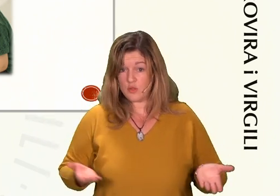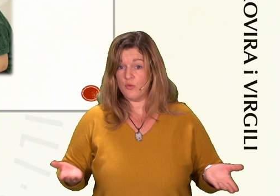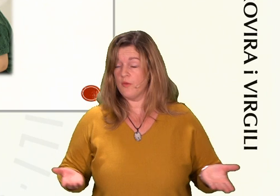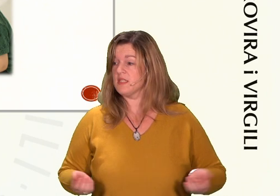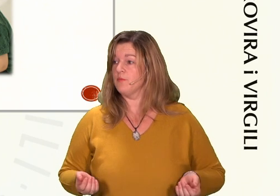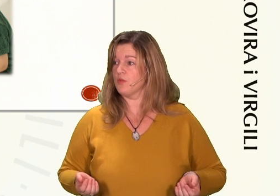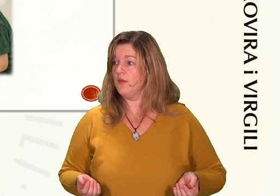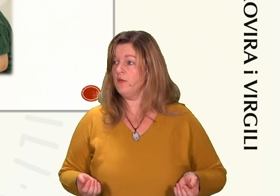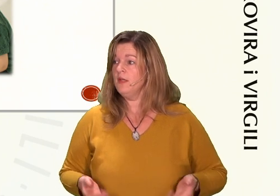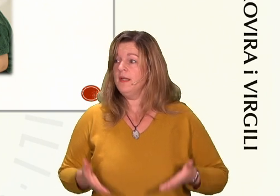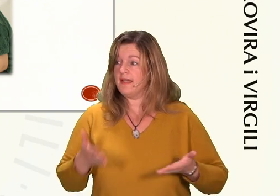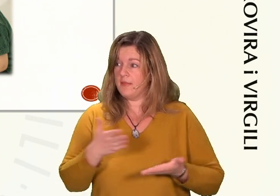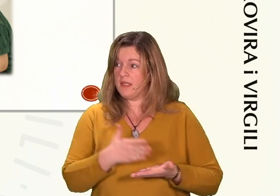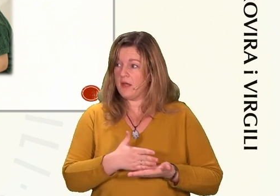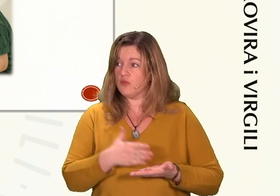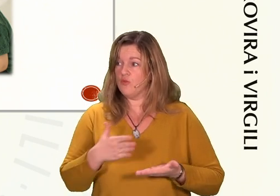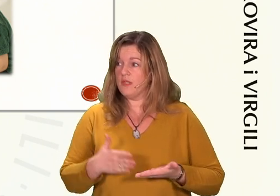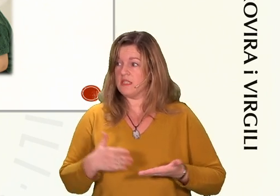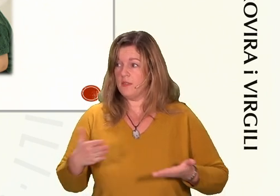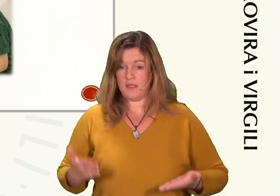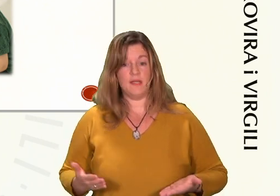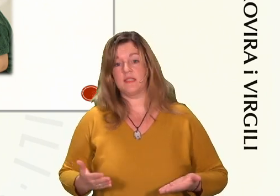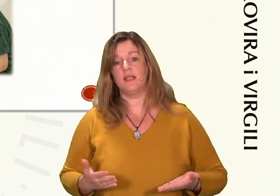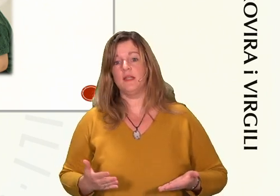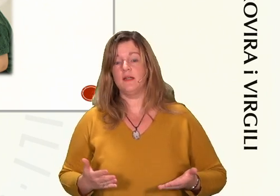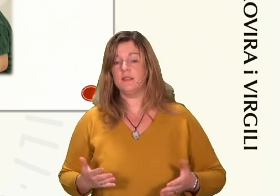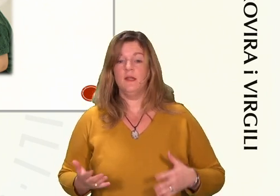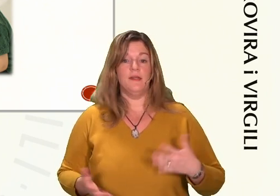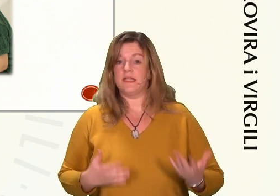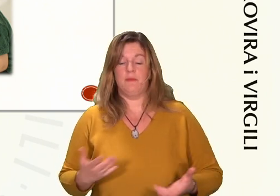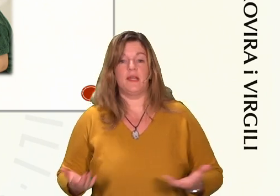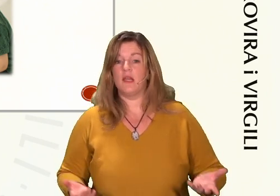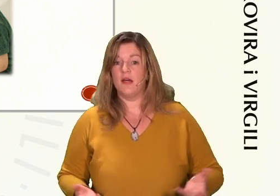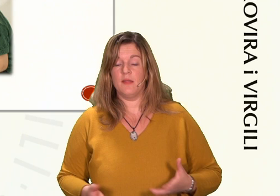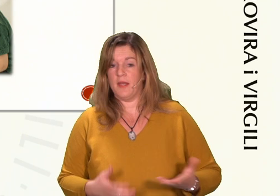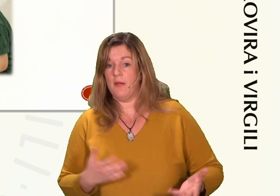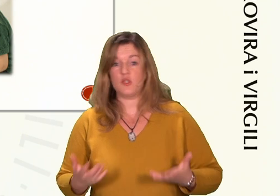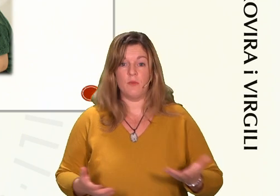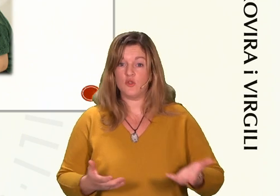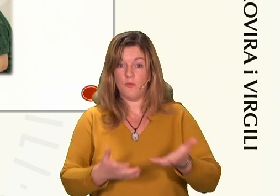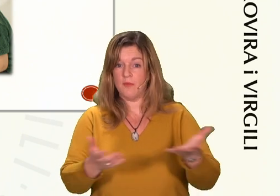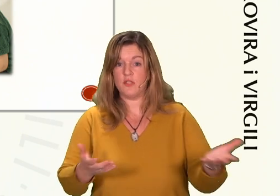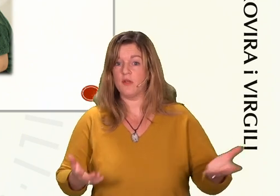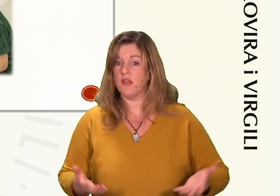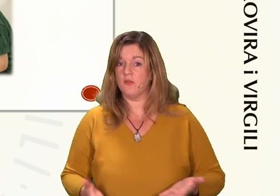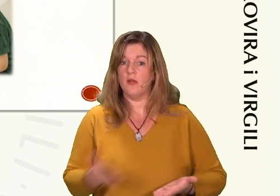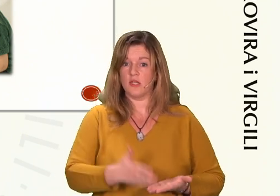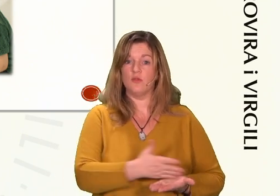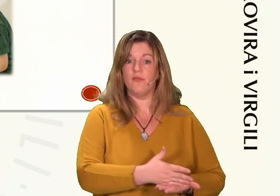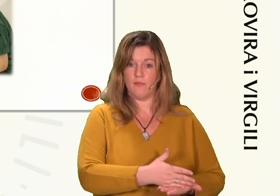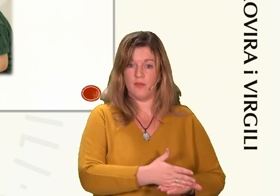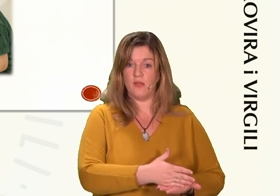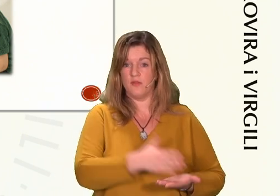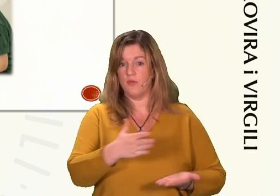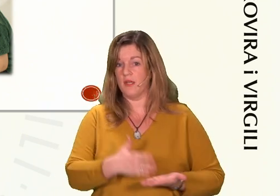campo de estudio de este posgrado, que también habrá unas tutorías de prácticas clínicas y que se van a realizar de manera más o menos como ya habéis ido realizando en el resto